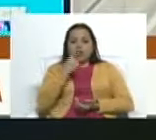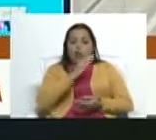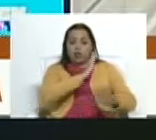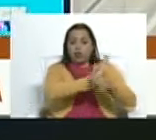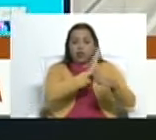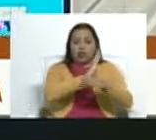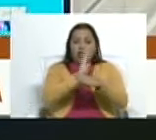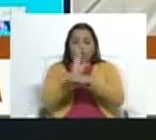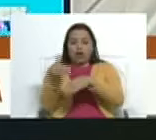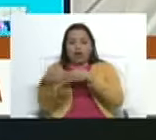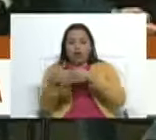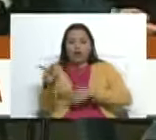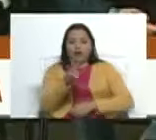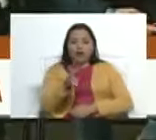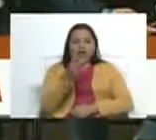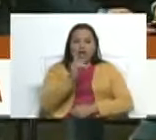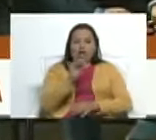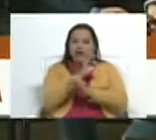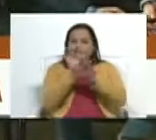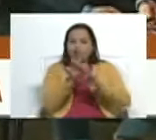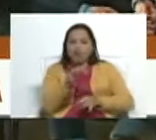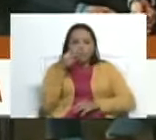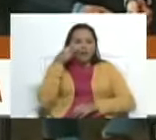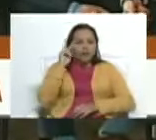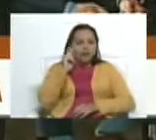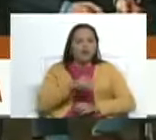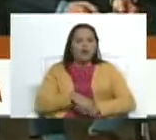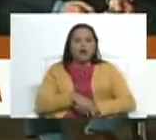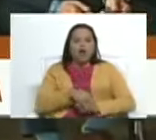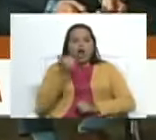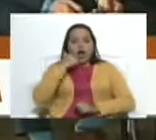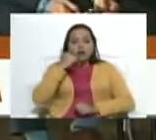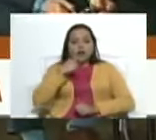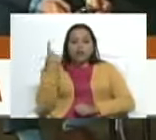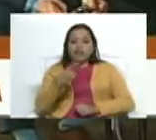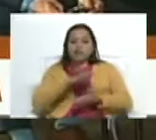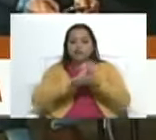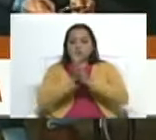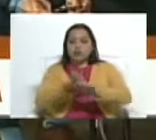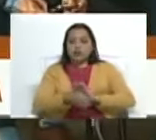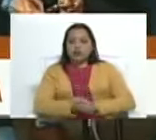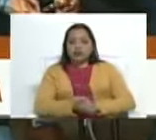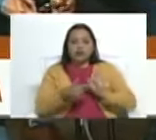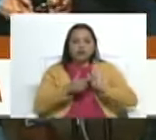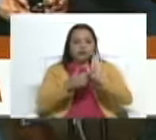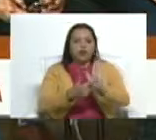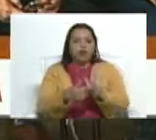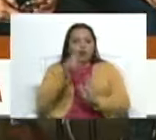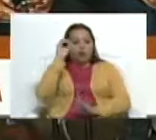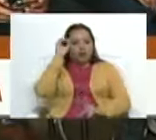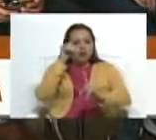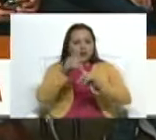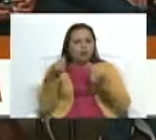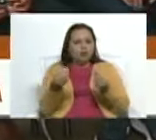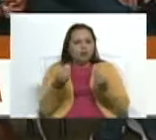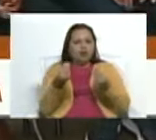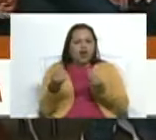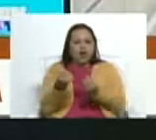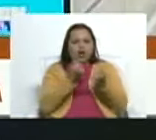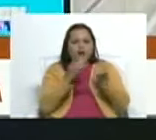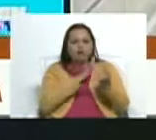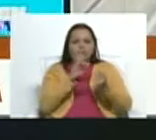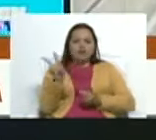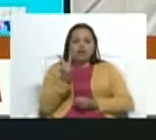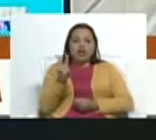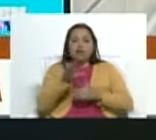coercitivas y unilaterales son medidas de chantaje y extorsión que deben cesar. Además, expresó que el objetivo ha sido la economía venezolana. Todos